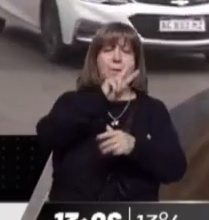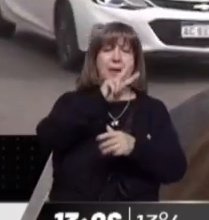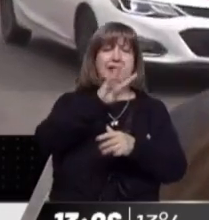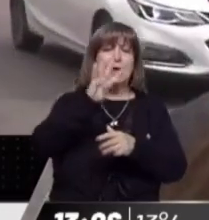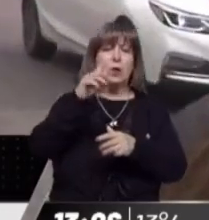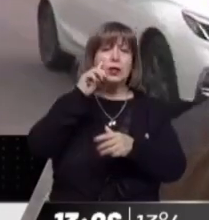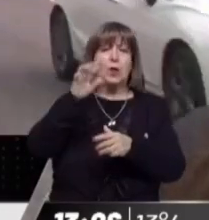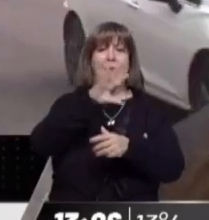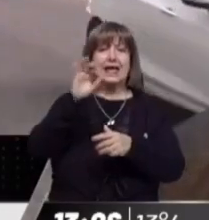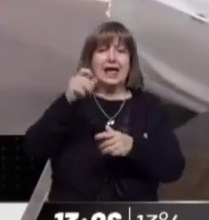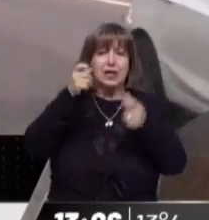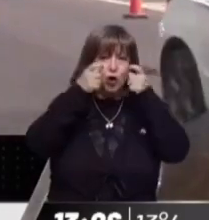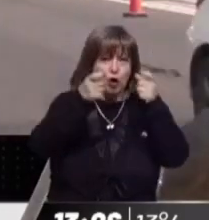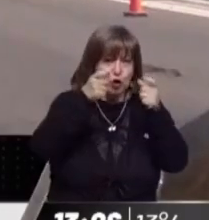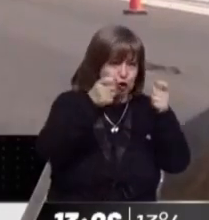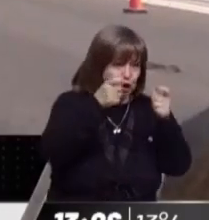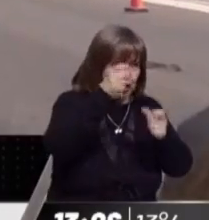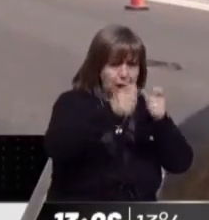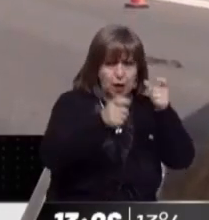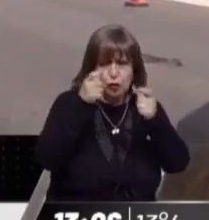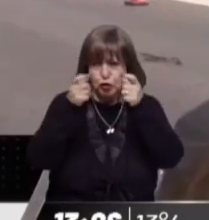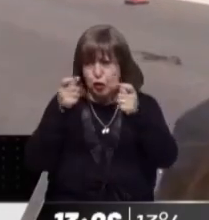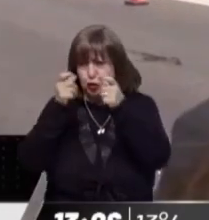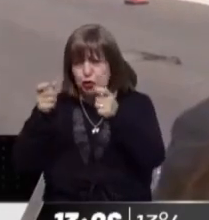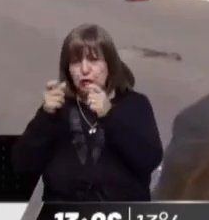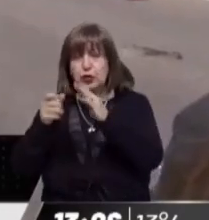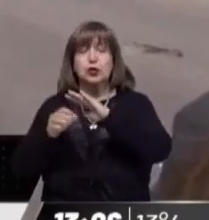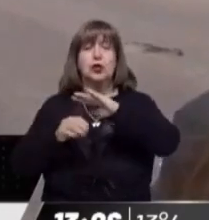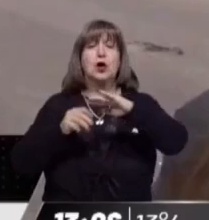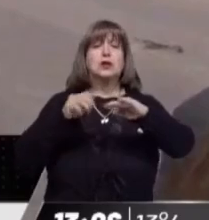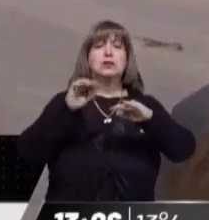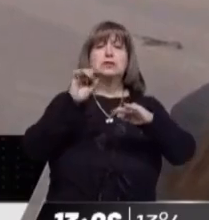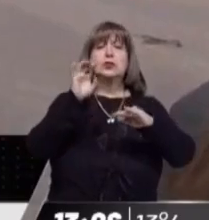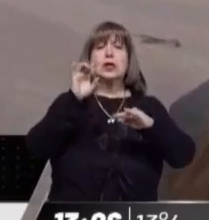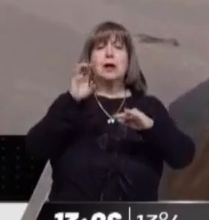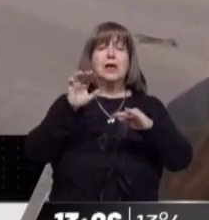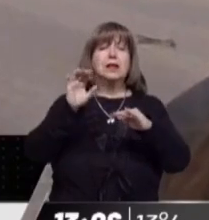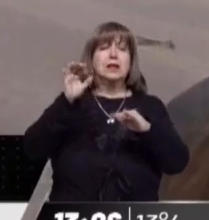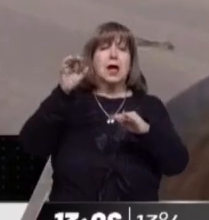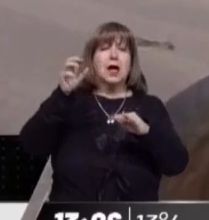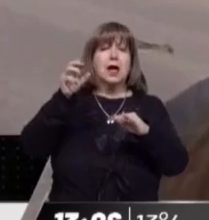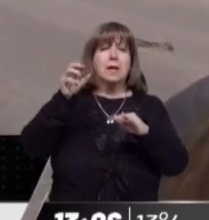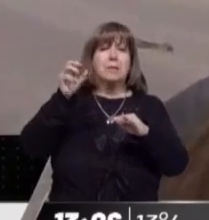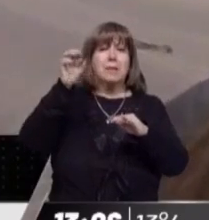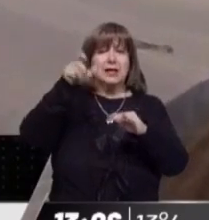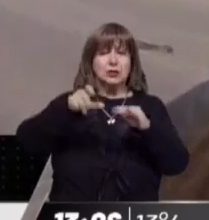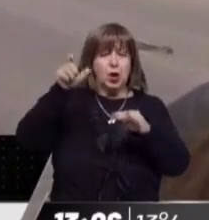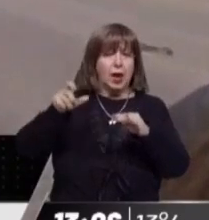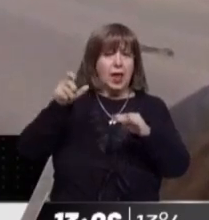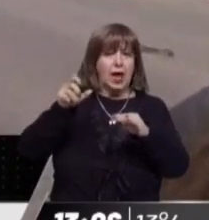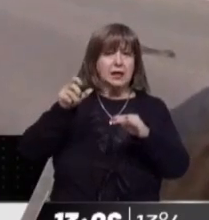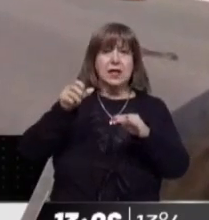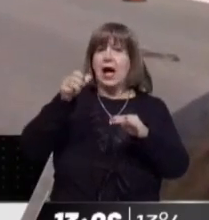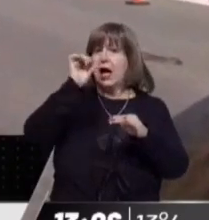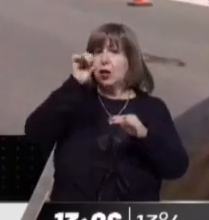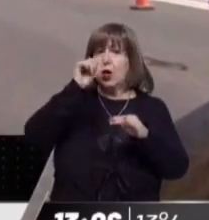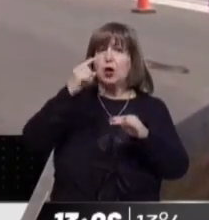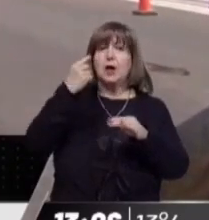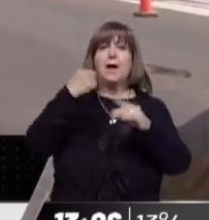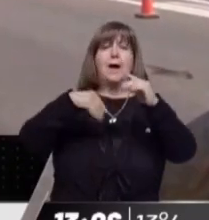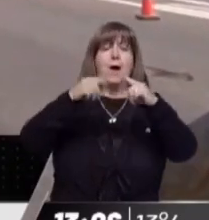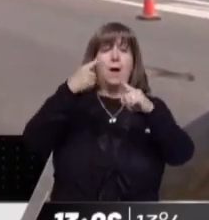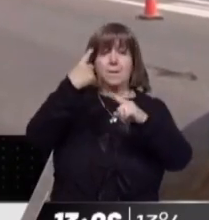controles en la provincia. Se ha detectado que solamente un 8% tenemos personas con más de un